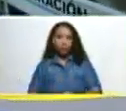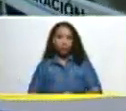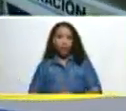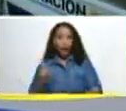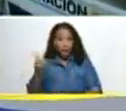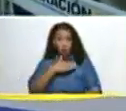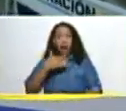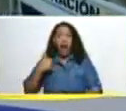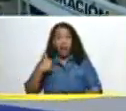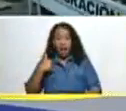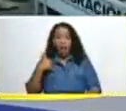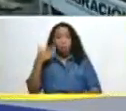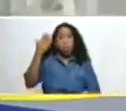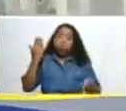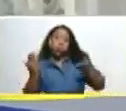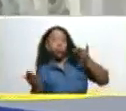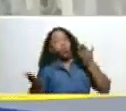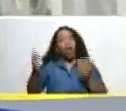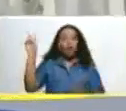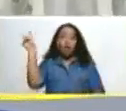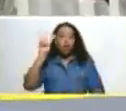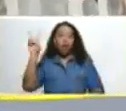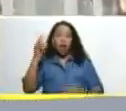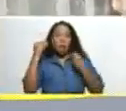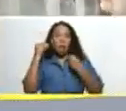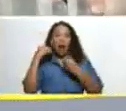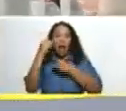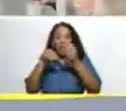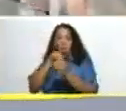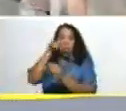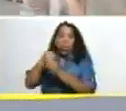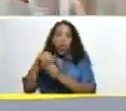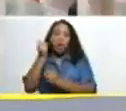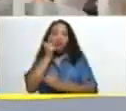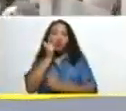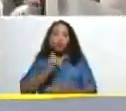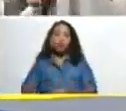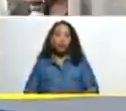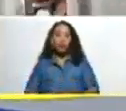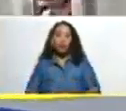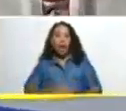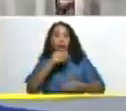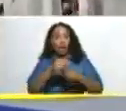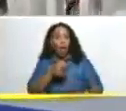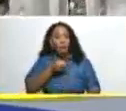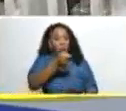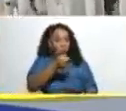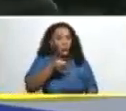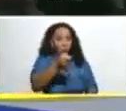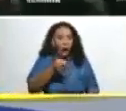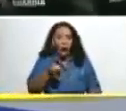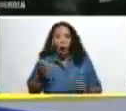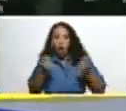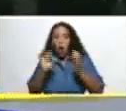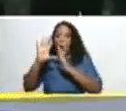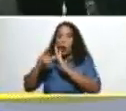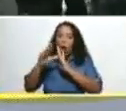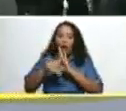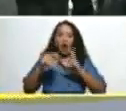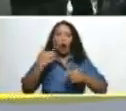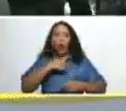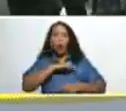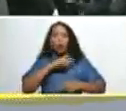Pretendieron desestabilizar Venezuela para clavar sus garras y someternos, dominarnos, saquearnos.